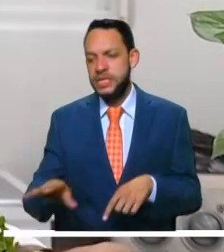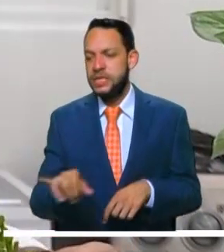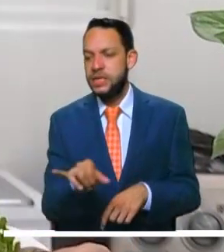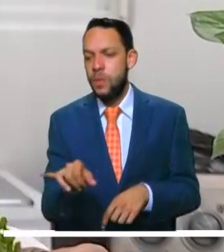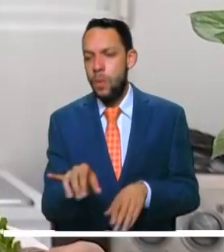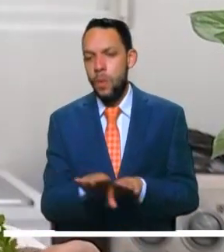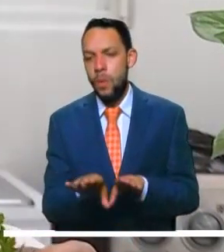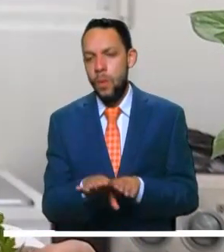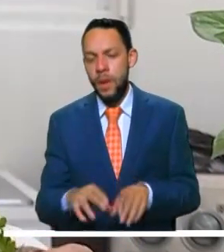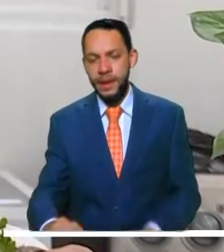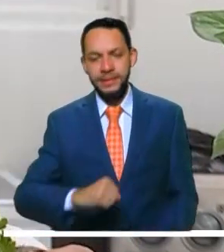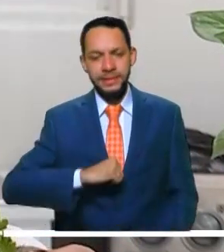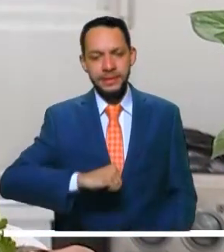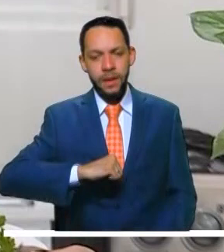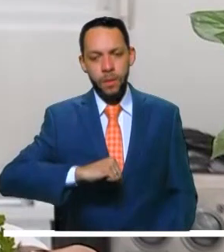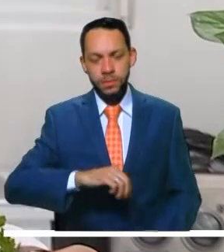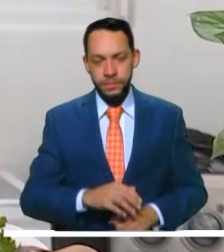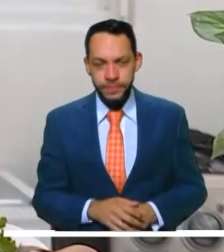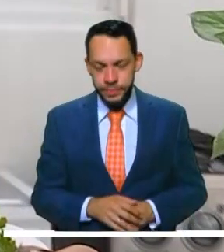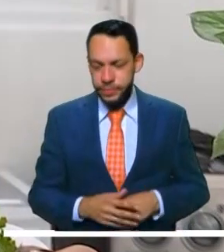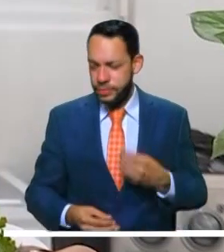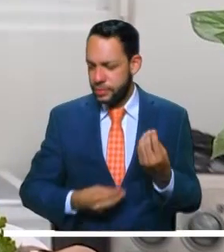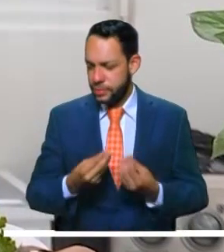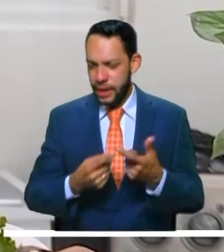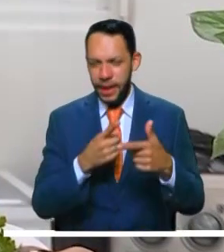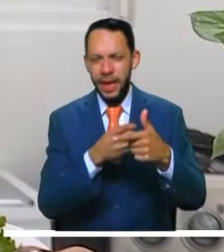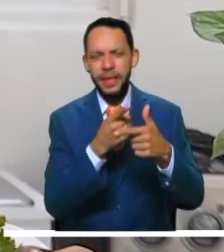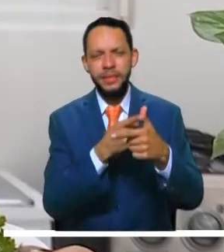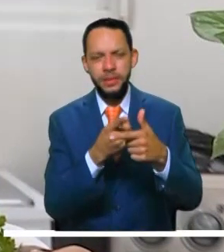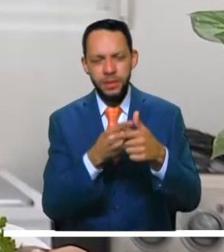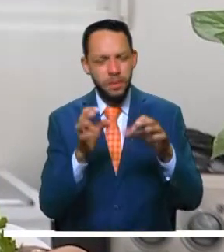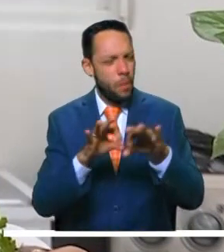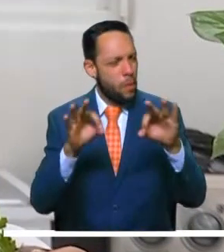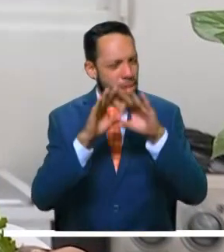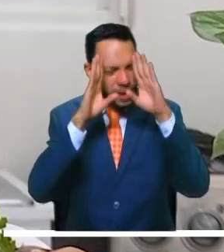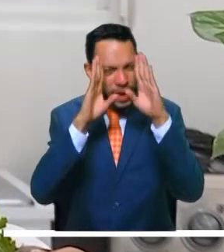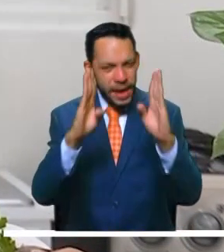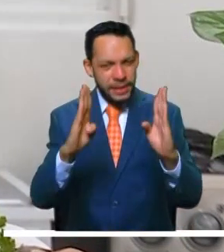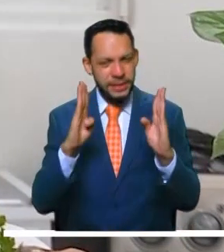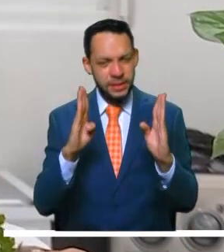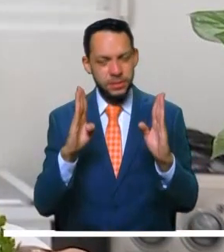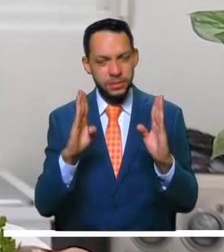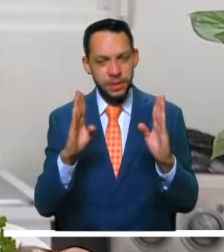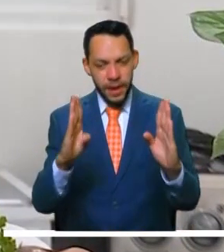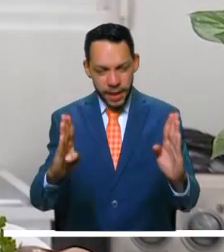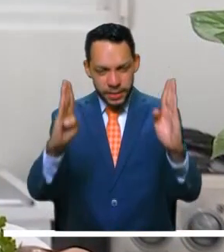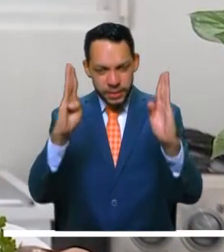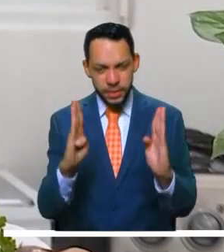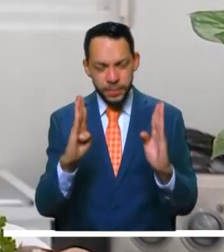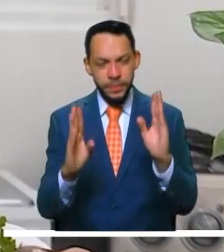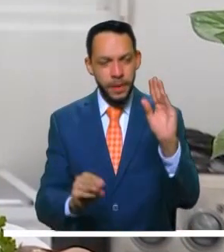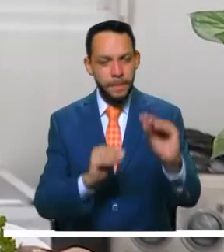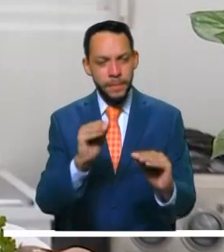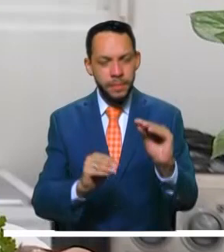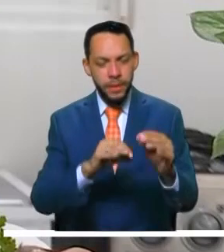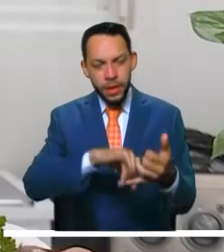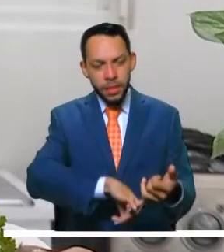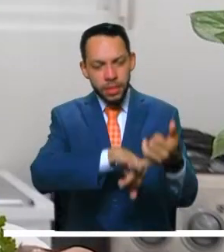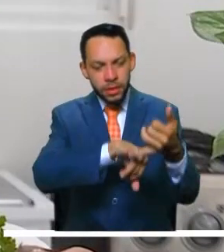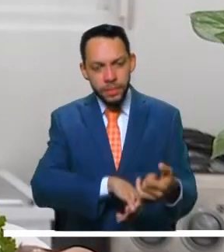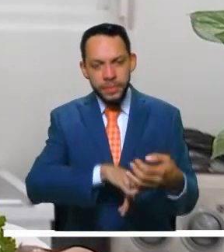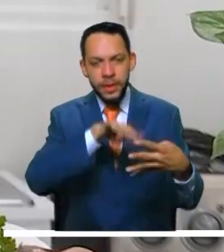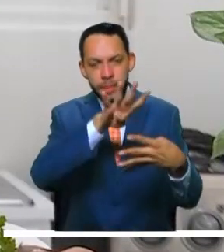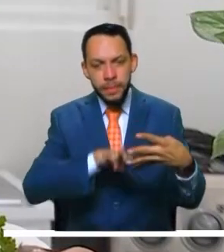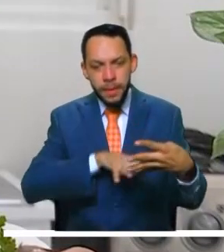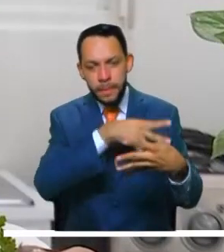sancocho. Entonces, yo quiero que ustedes estén muy atentos con el tema de la adicción, los